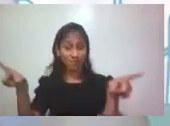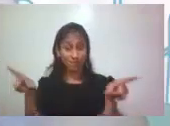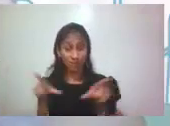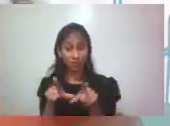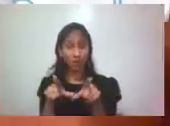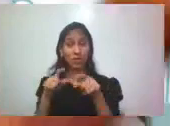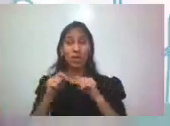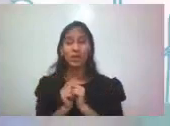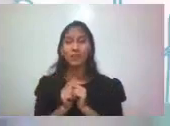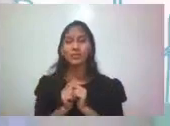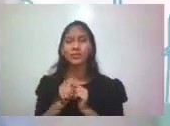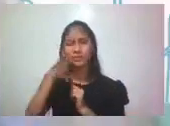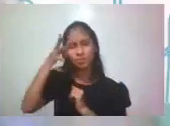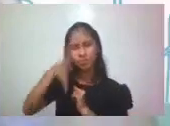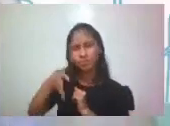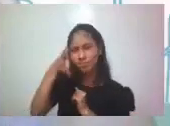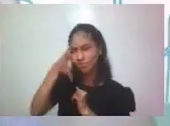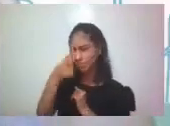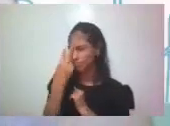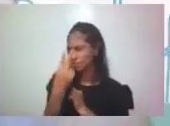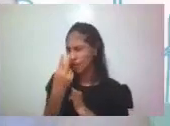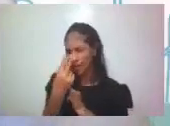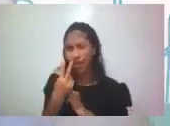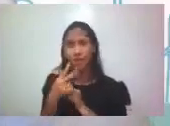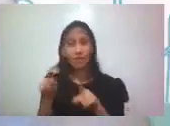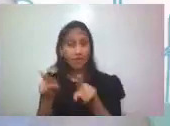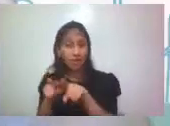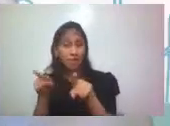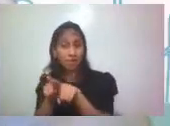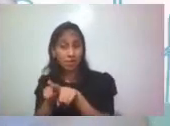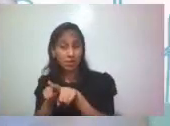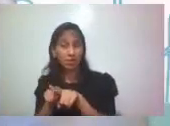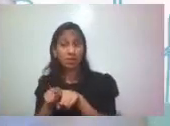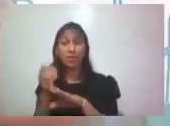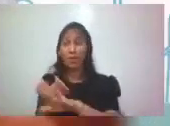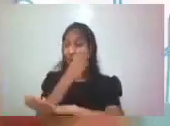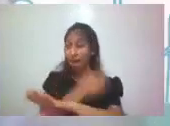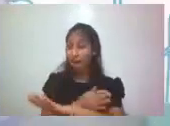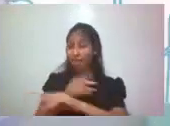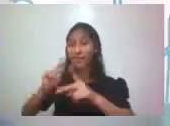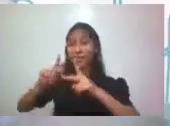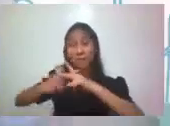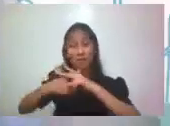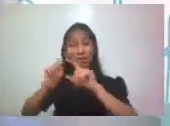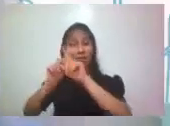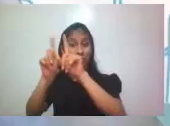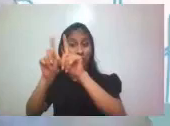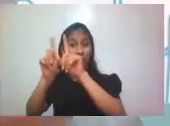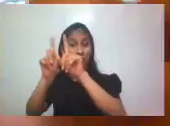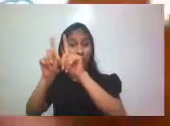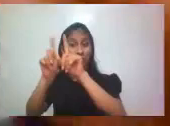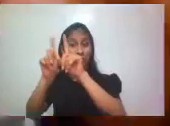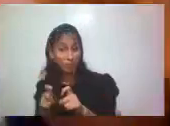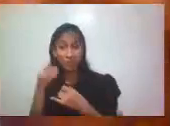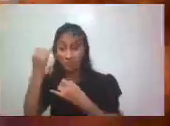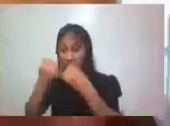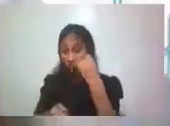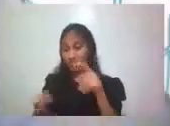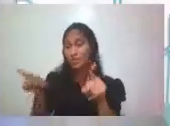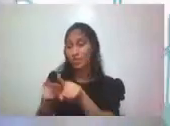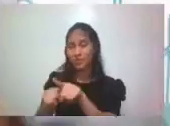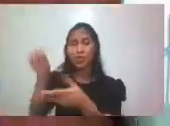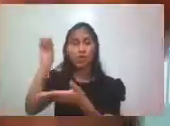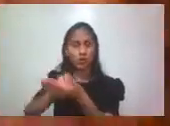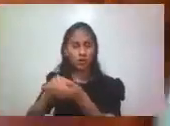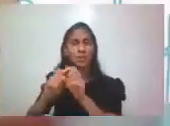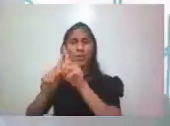evaluamos, tomamos unas encuestas de entrada, unas encuestas de salida, y podemos ahí notar de que el nivel con el que